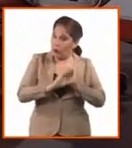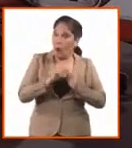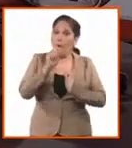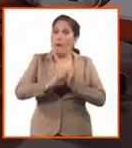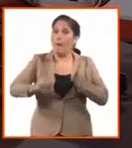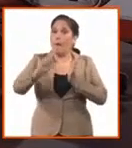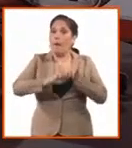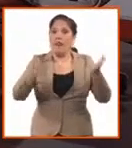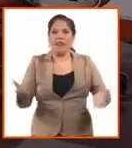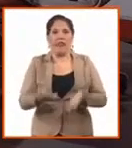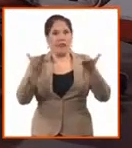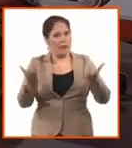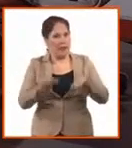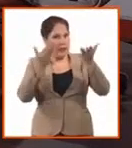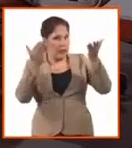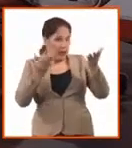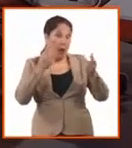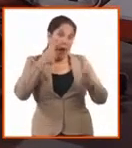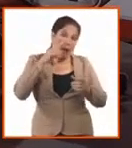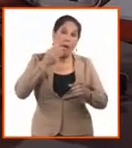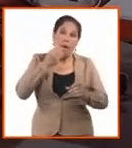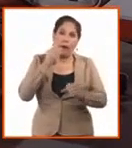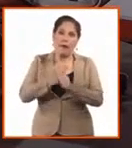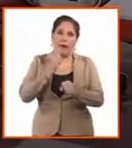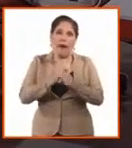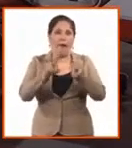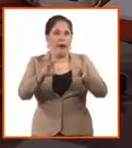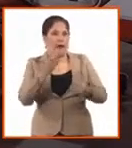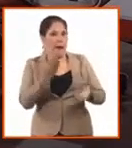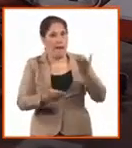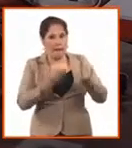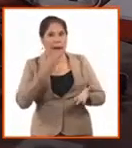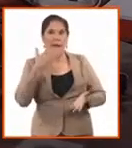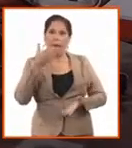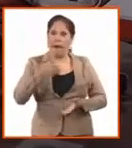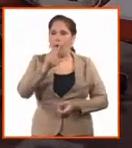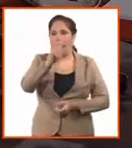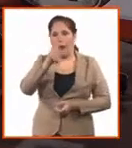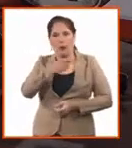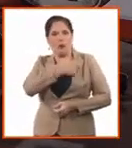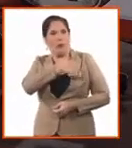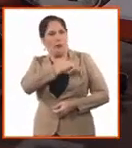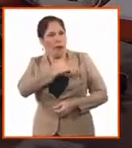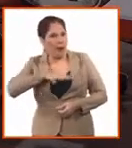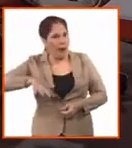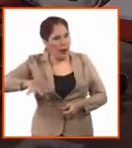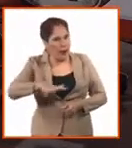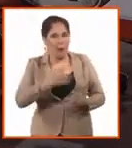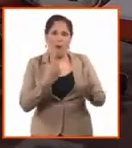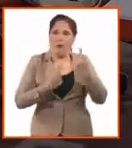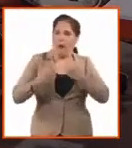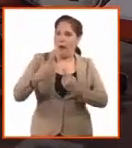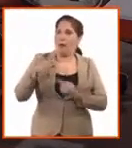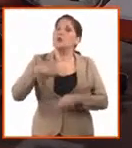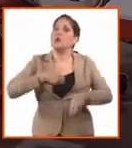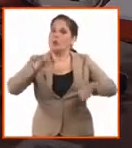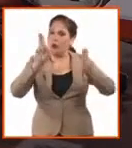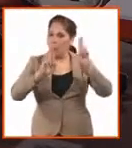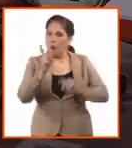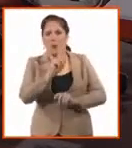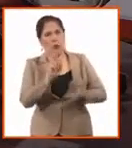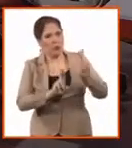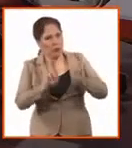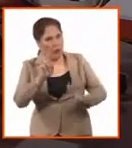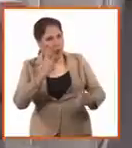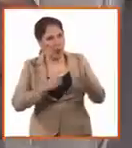desarrollo se pueda ir explorando en fórmulas que vayan más allá de la mera consulta que vaya más allá de estoy de acuerdo o estoy en desacuerdo